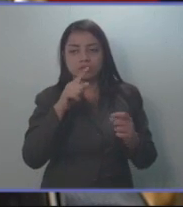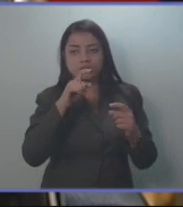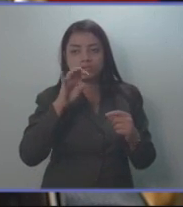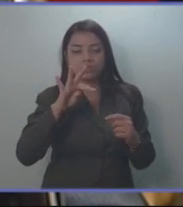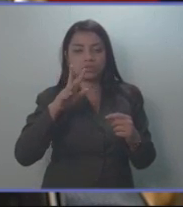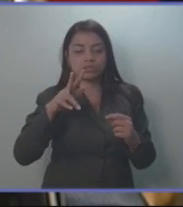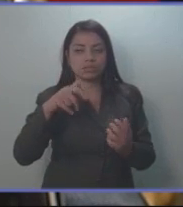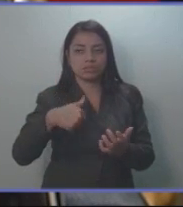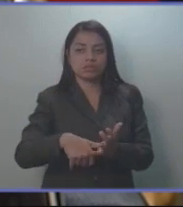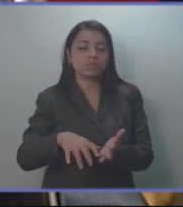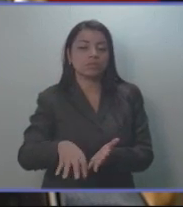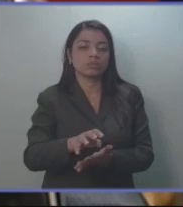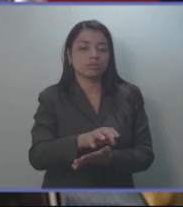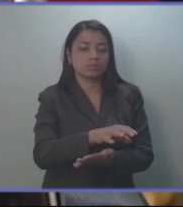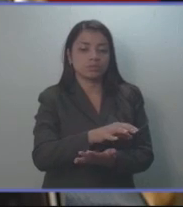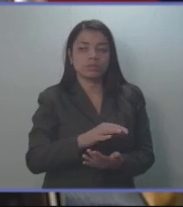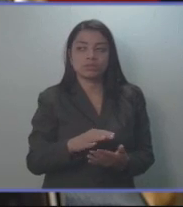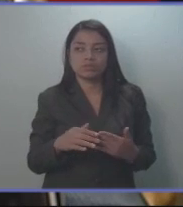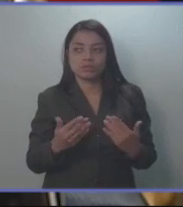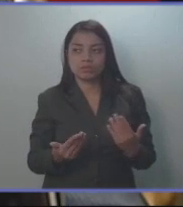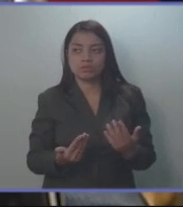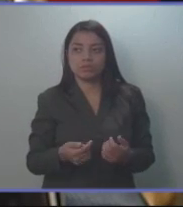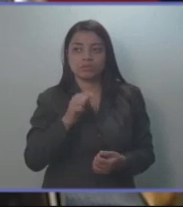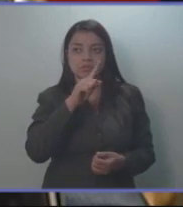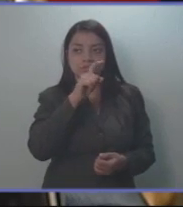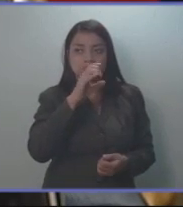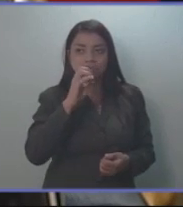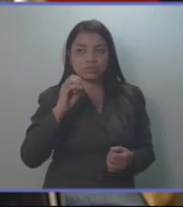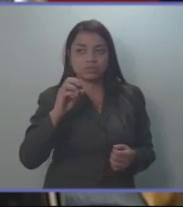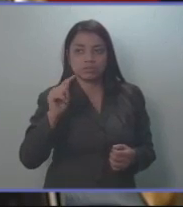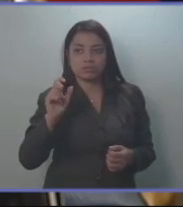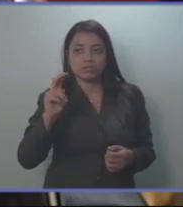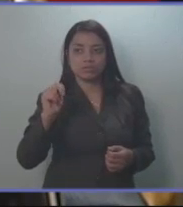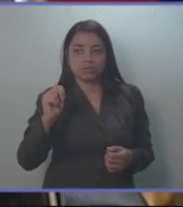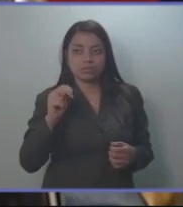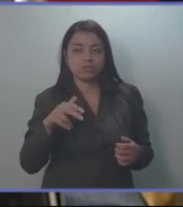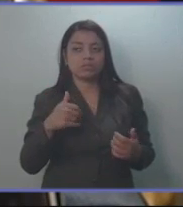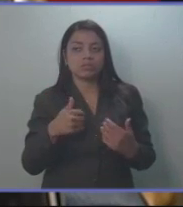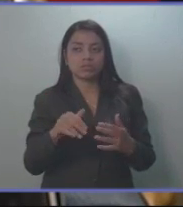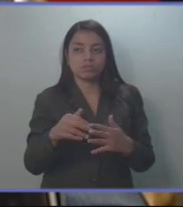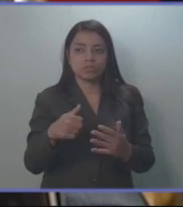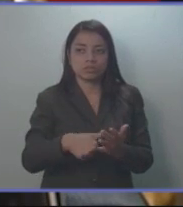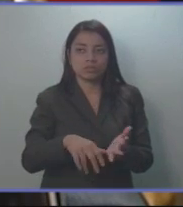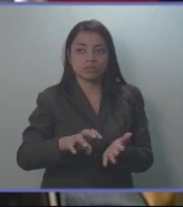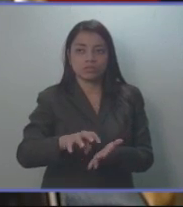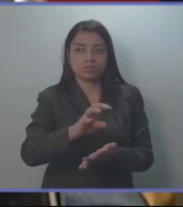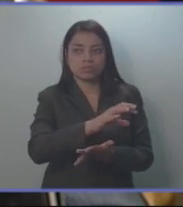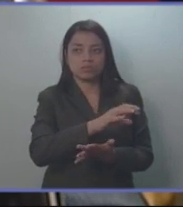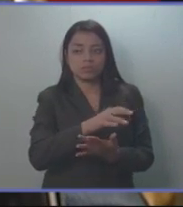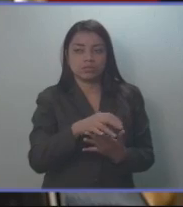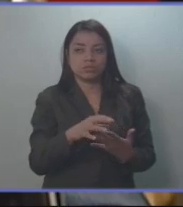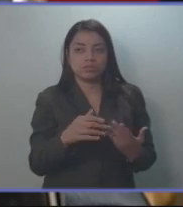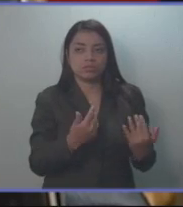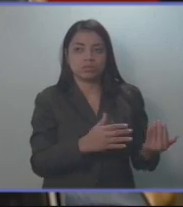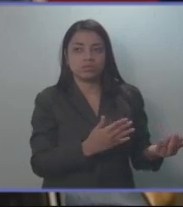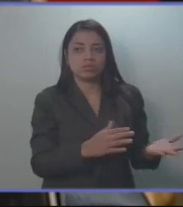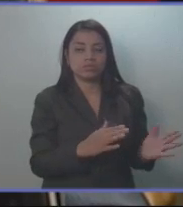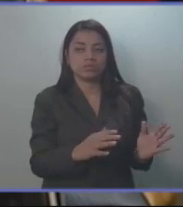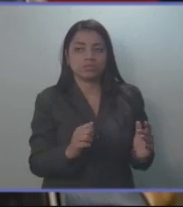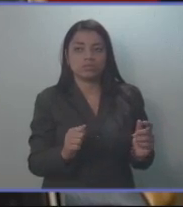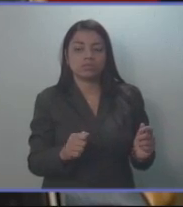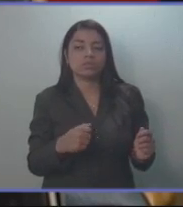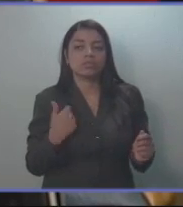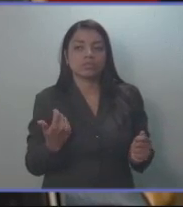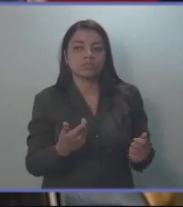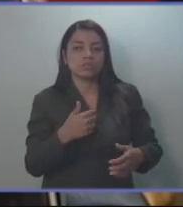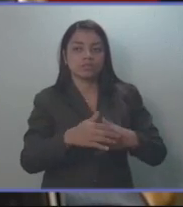143 municipios y 100 toneladas para aquellos municipios que ya están determinados dentro